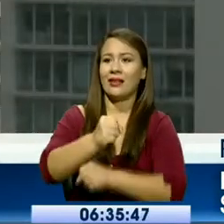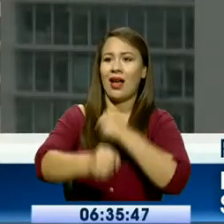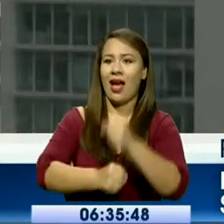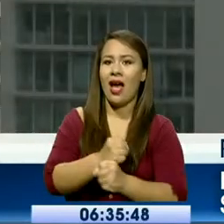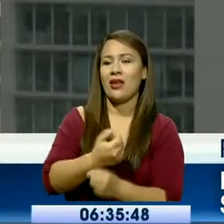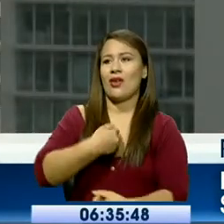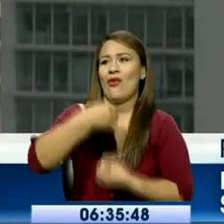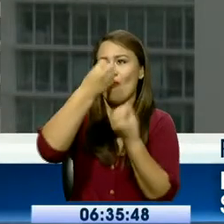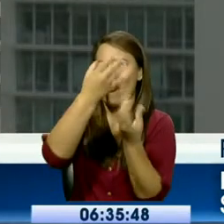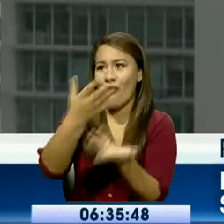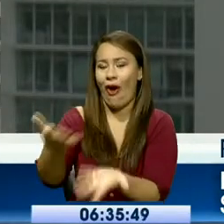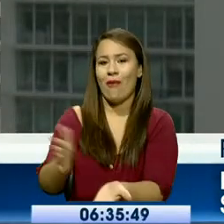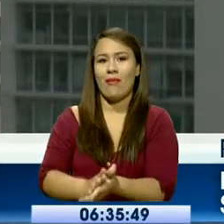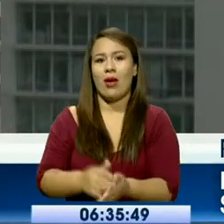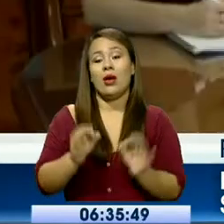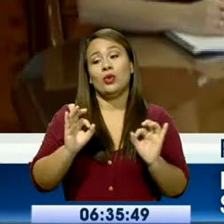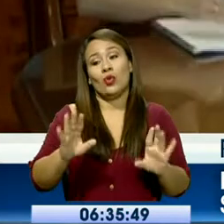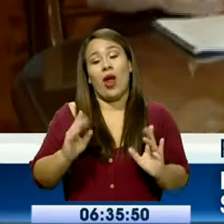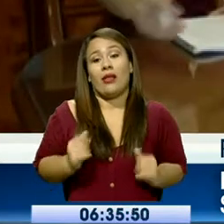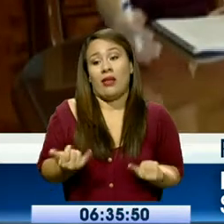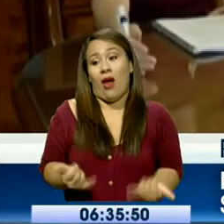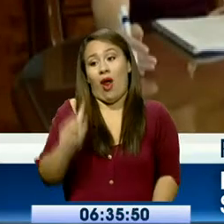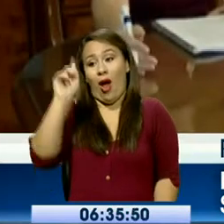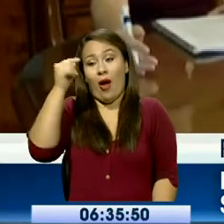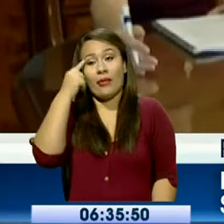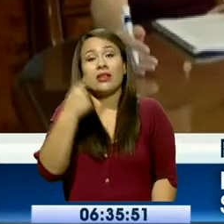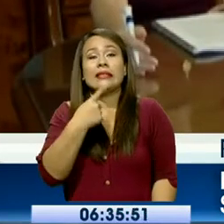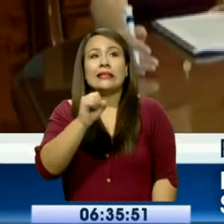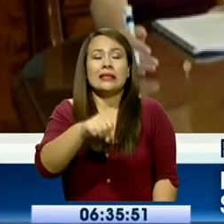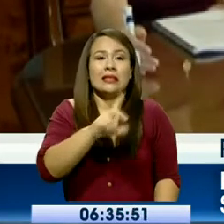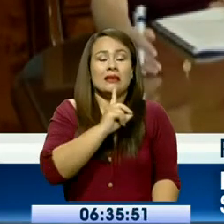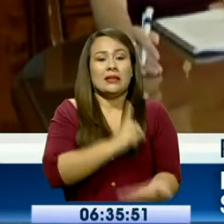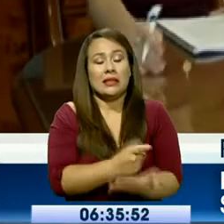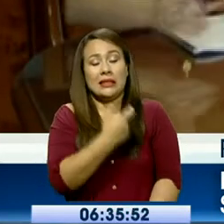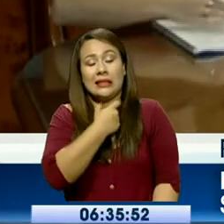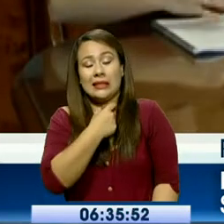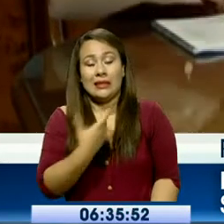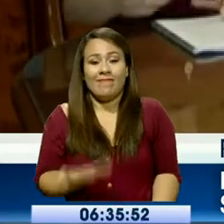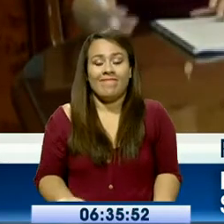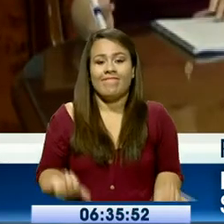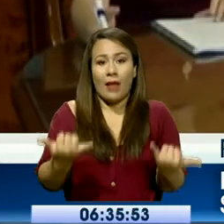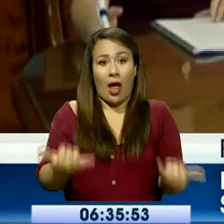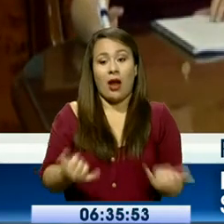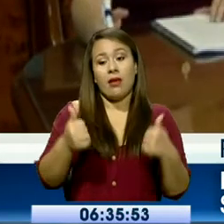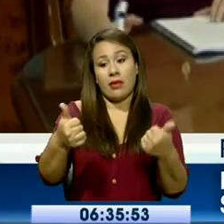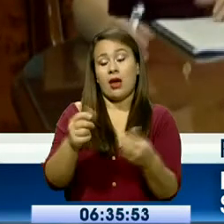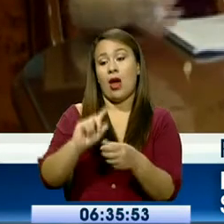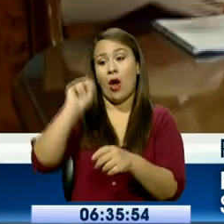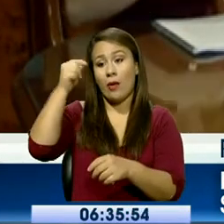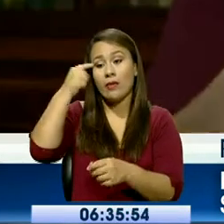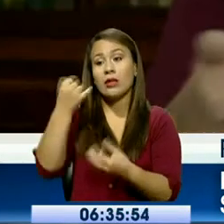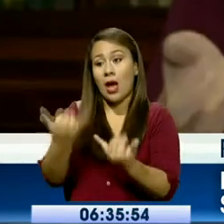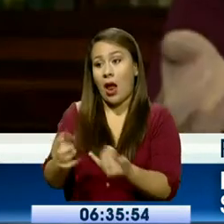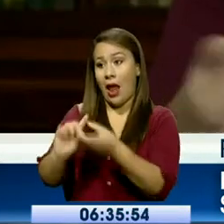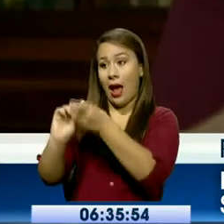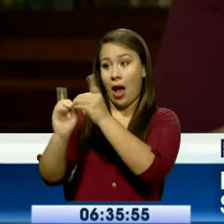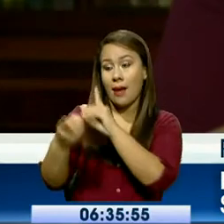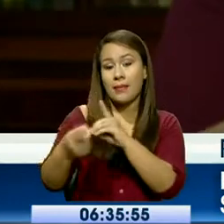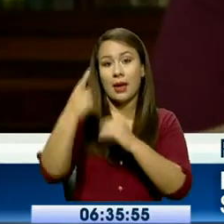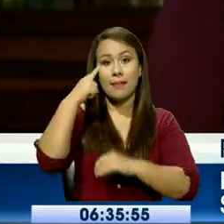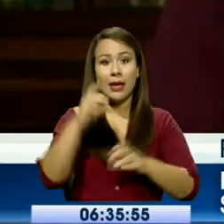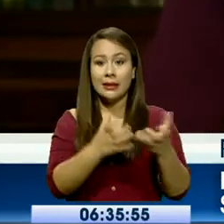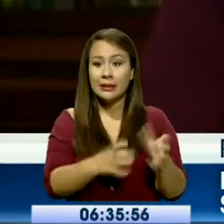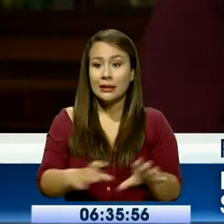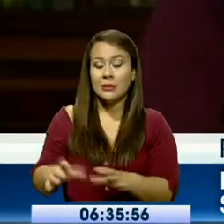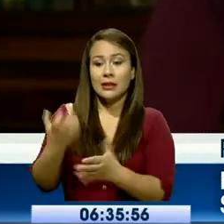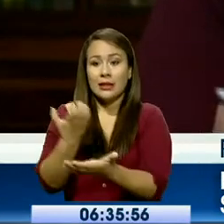positivo que el gobierno lo reconozca que aún se está a tiempo para corregir los errores que habría cometido el anterior gobierno aseguran para recuperar la situación